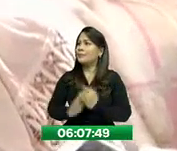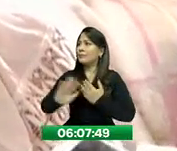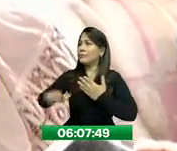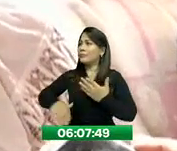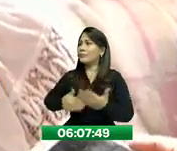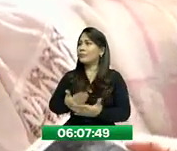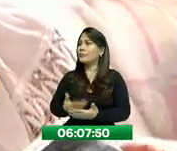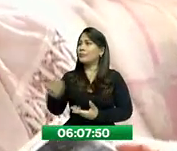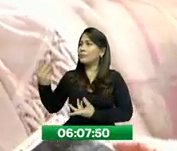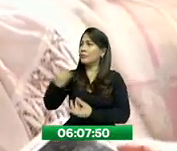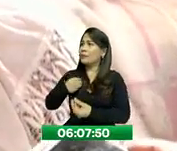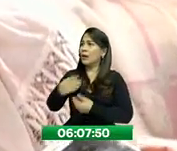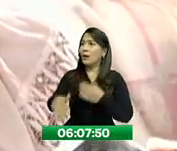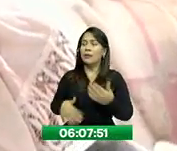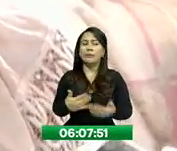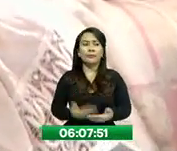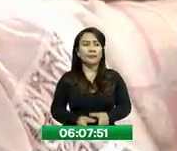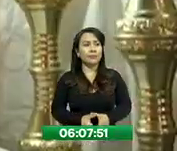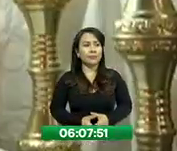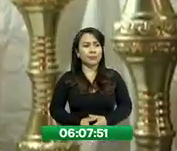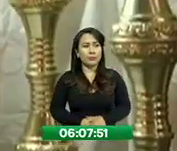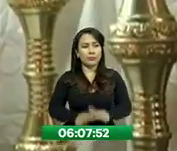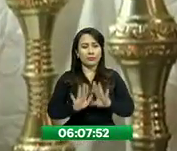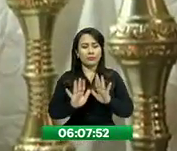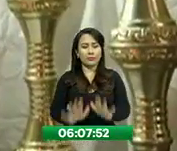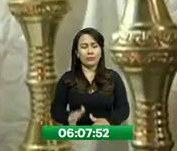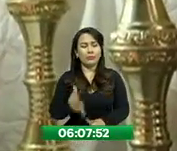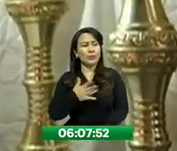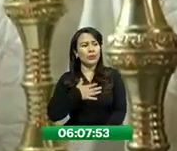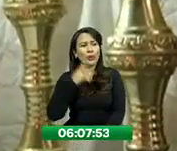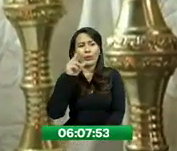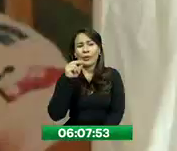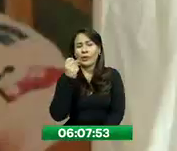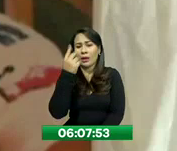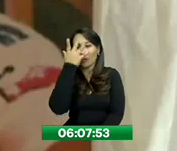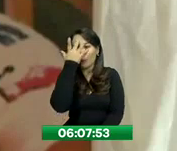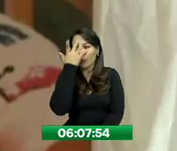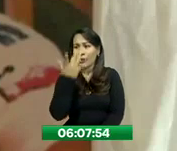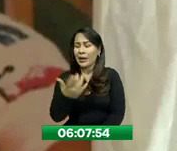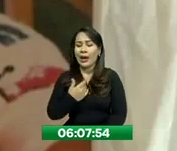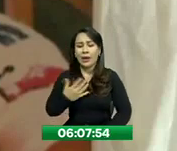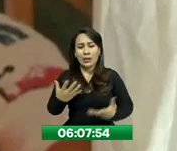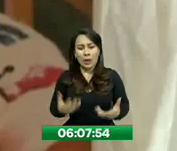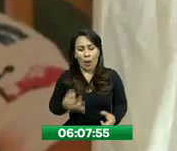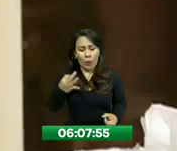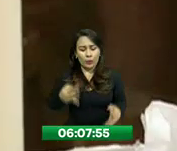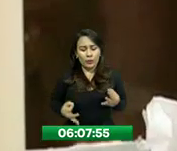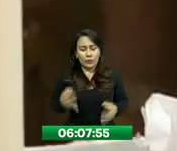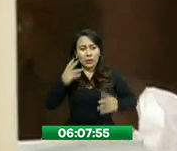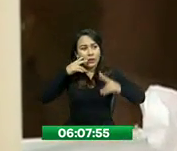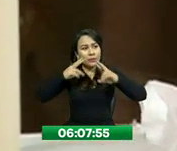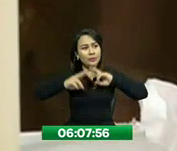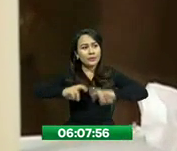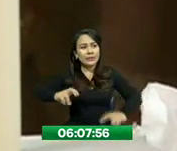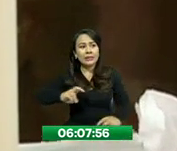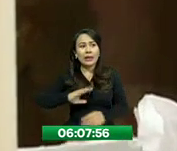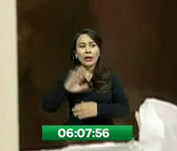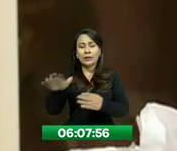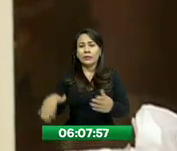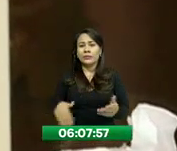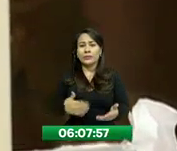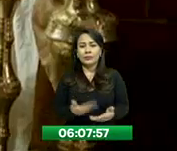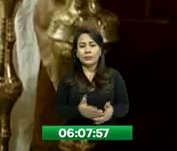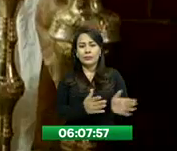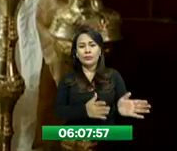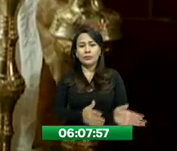tan feamente. Yo, sinceramente, yo sí quisiera que se haga justicia y que se investigue a fondo. ¿Por qué? ¿Cuál fue el